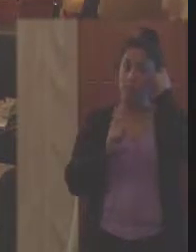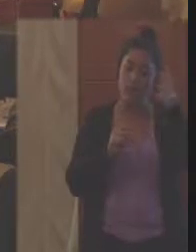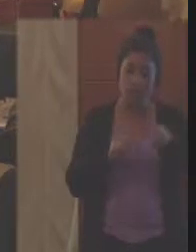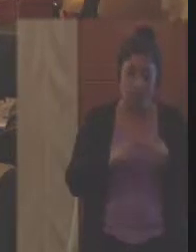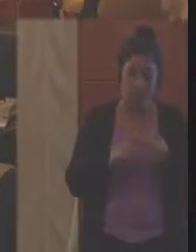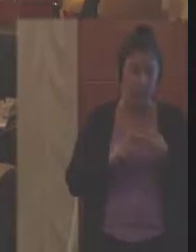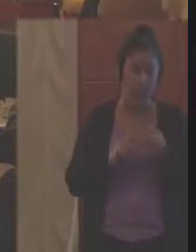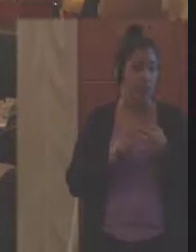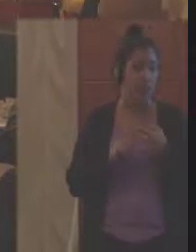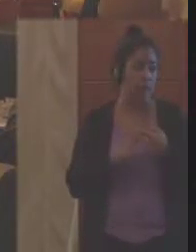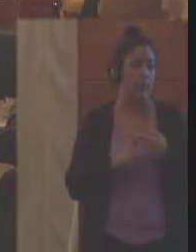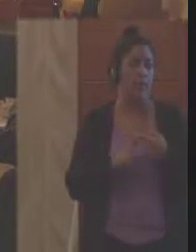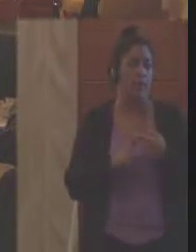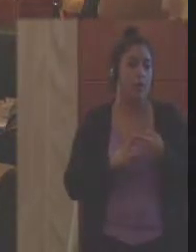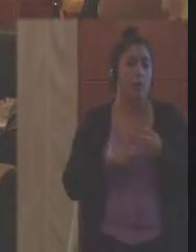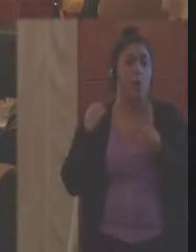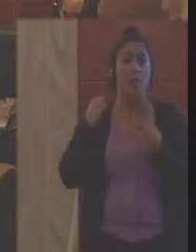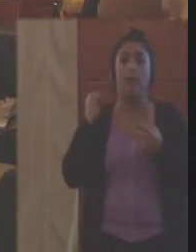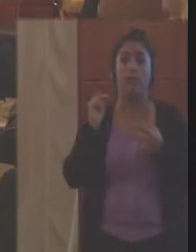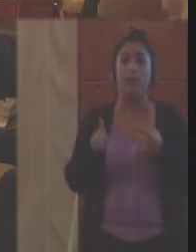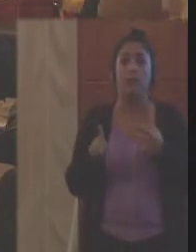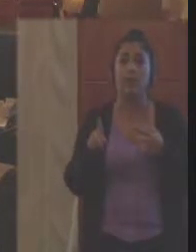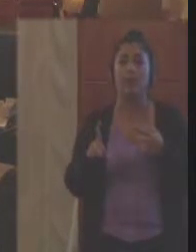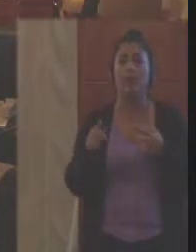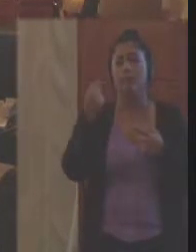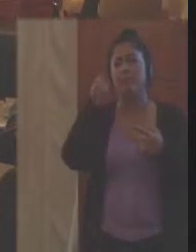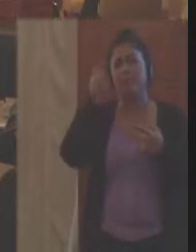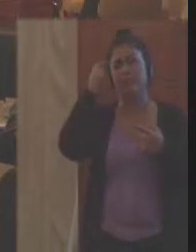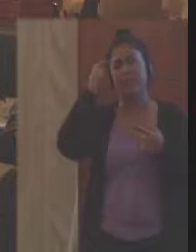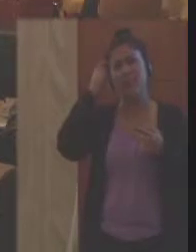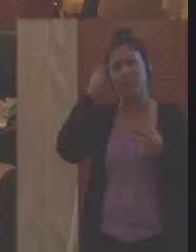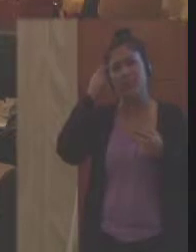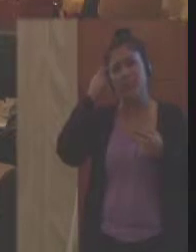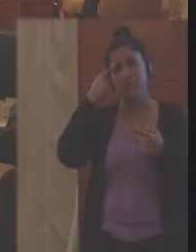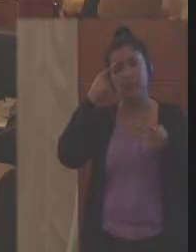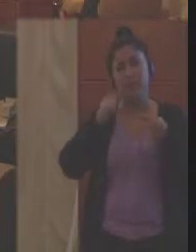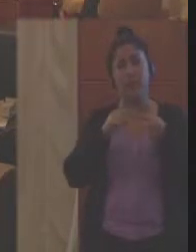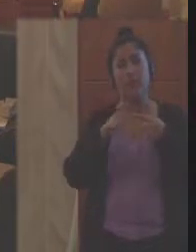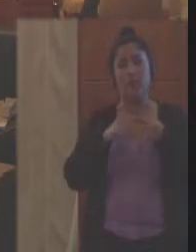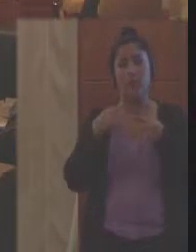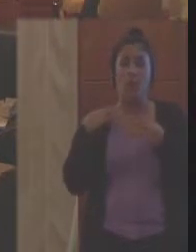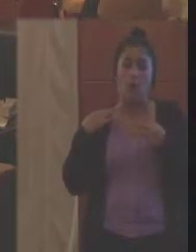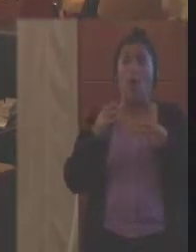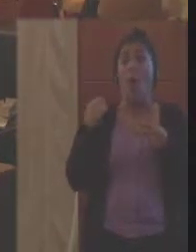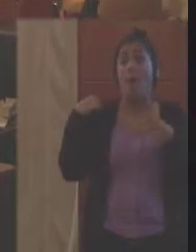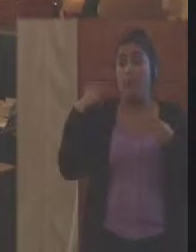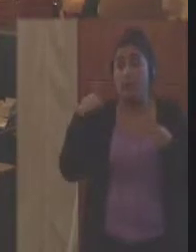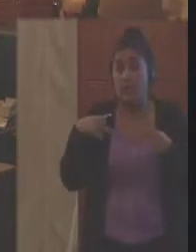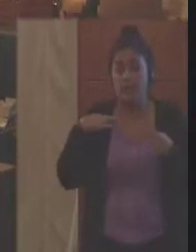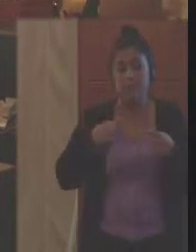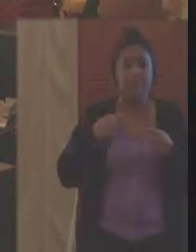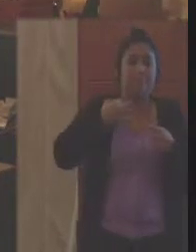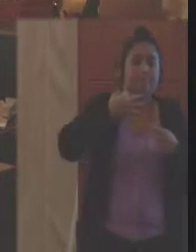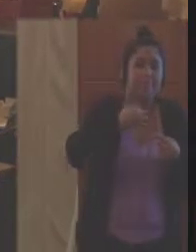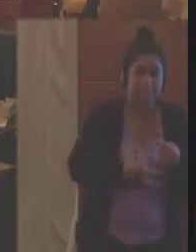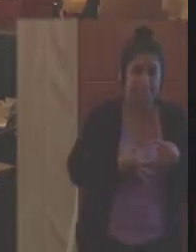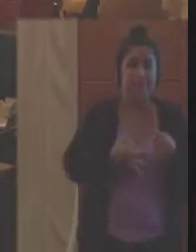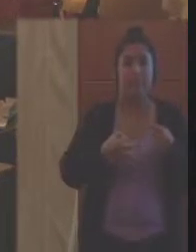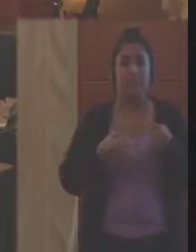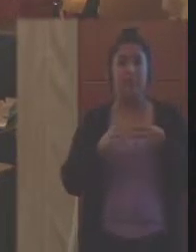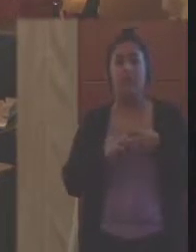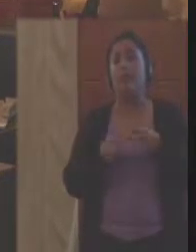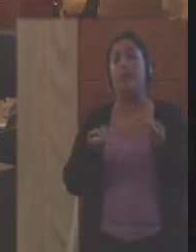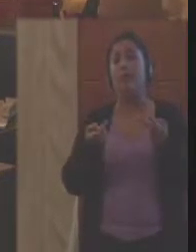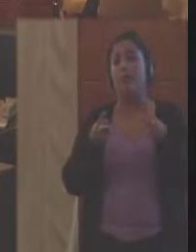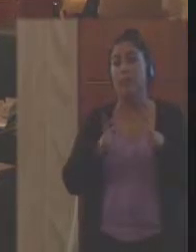lo que existe, hay que mirar las oportunidades y hay que tener voluntades como tres elementos fundamentales. No olvidar el marco de acción de